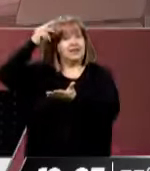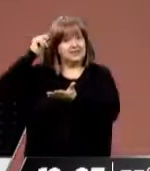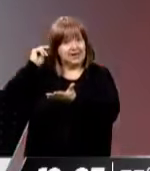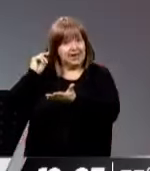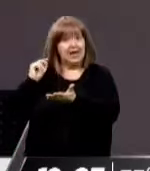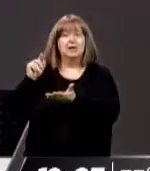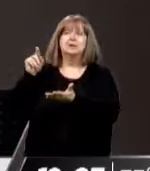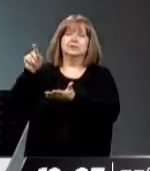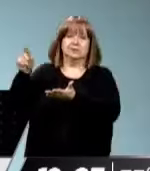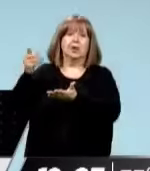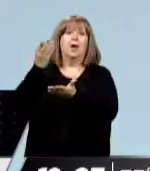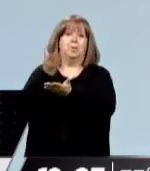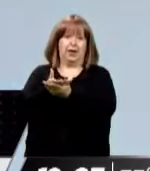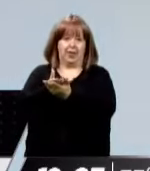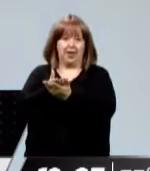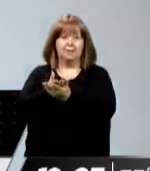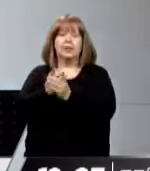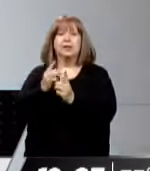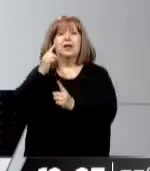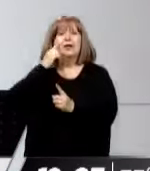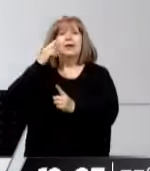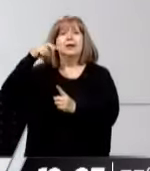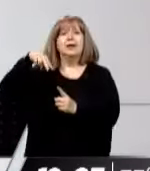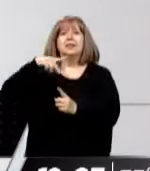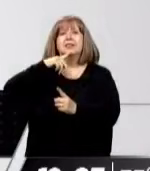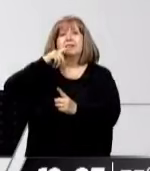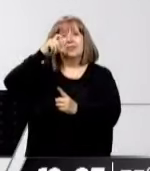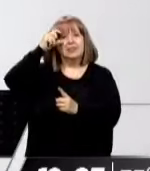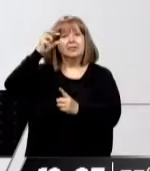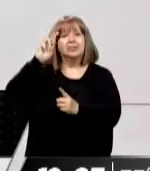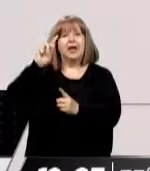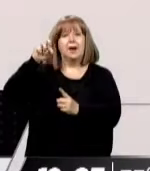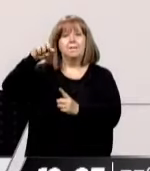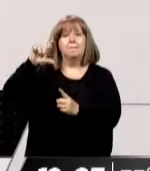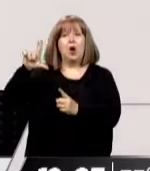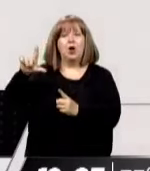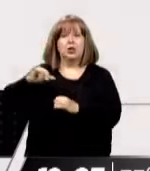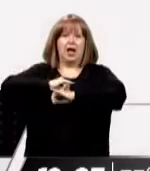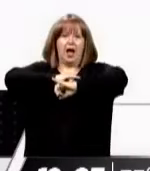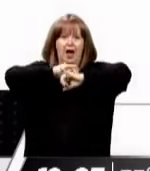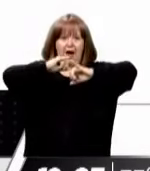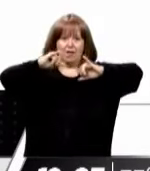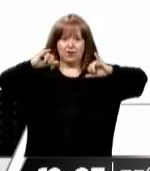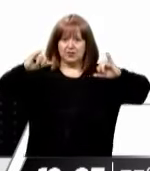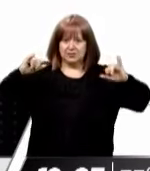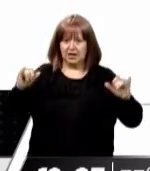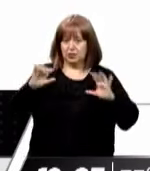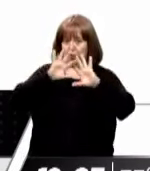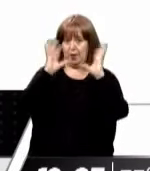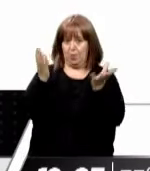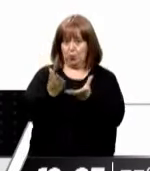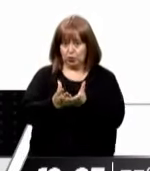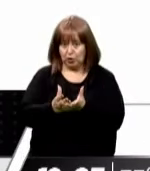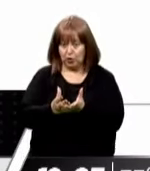puede no estar en su país, y por eso Interpol, esta fuerza internacional, emite diferentes grados de alerta. El